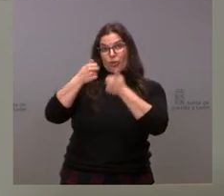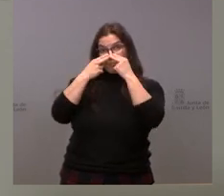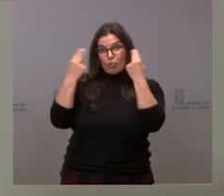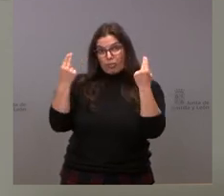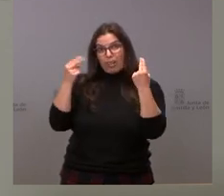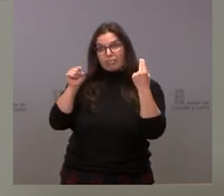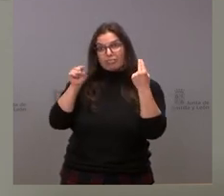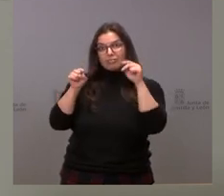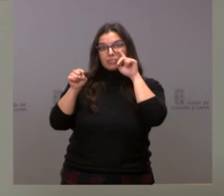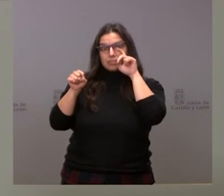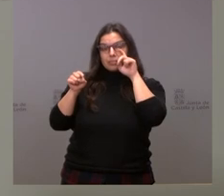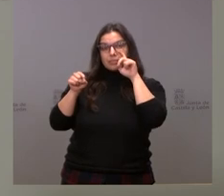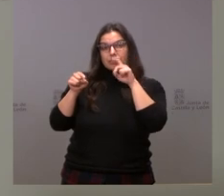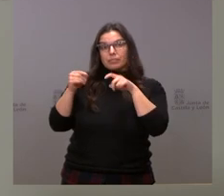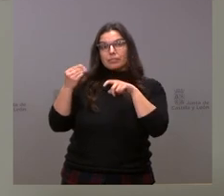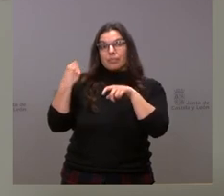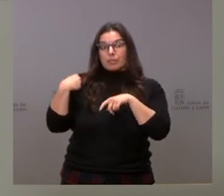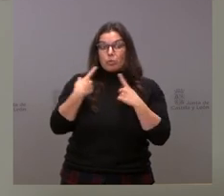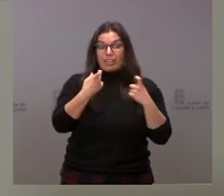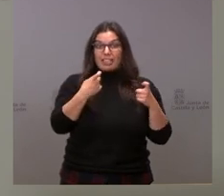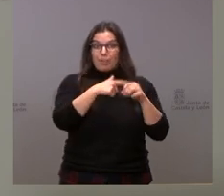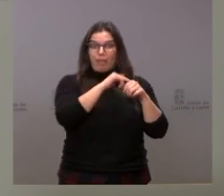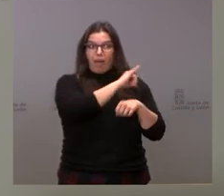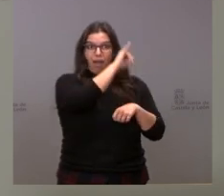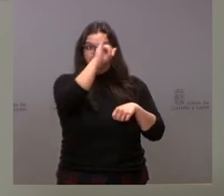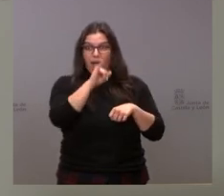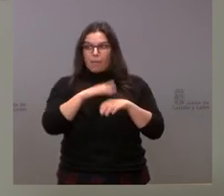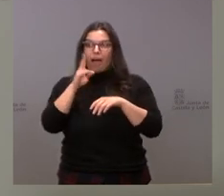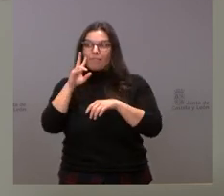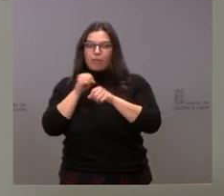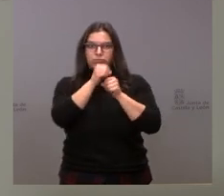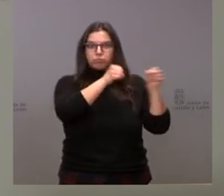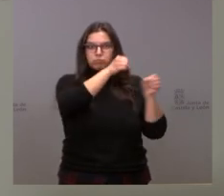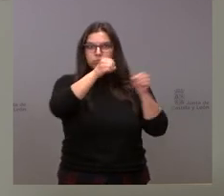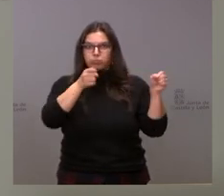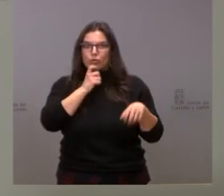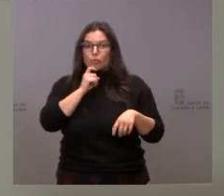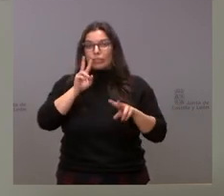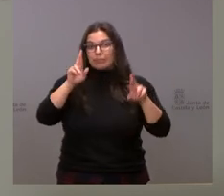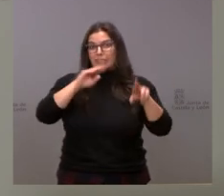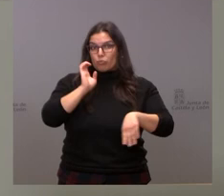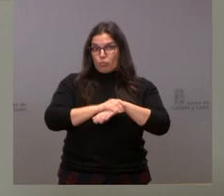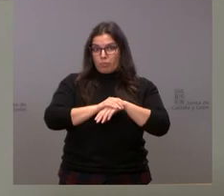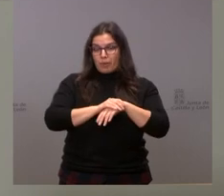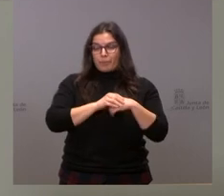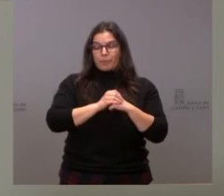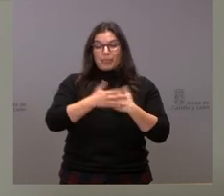que contempla todas estas necesidades y esperemos que se cumpla verdaderamente